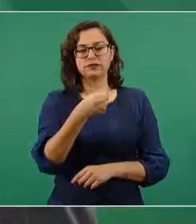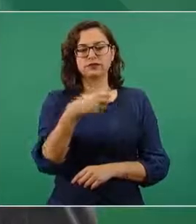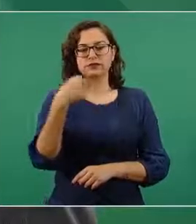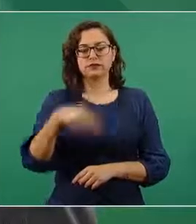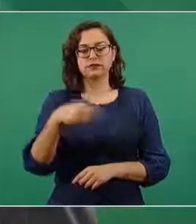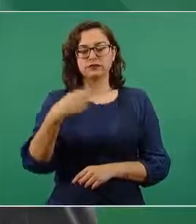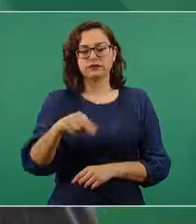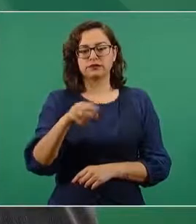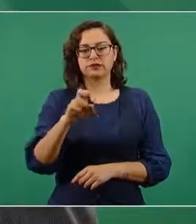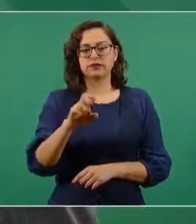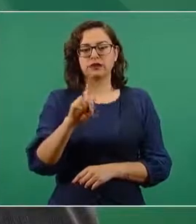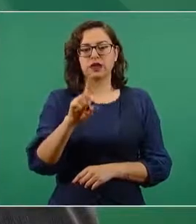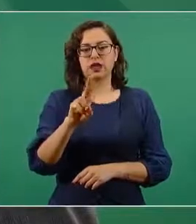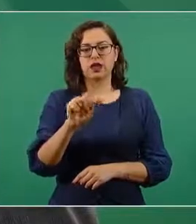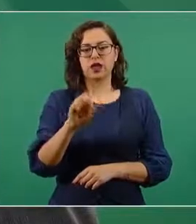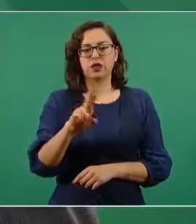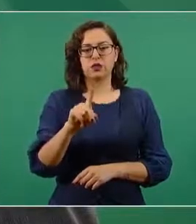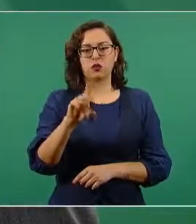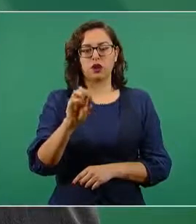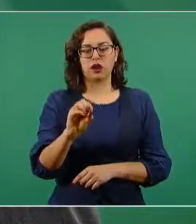Eduardo